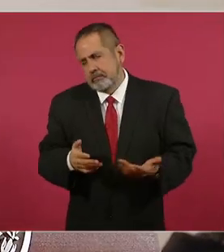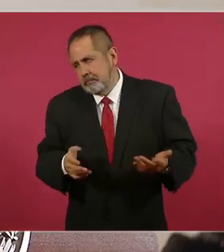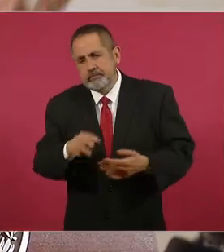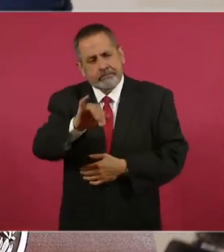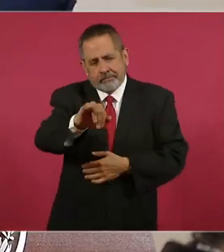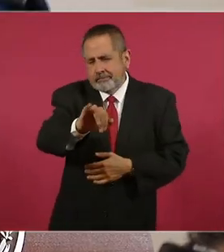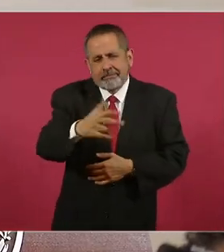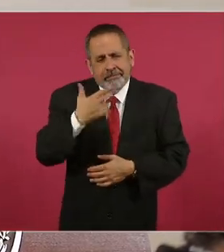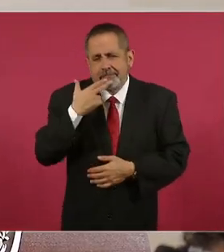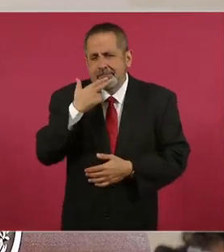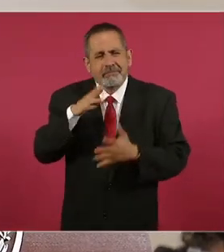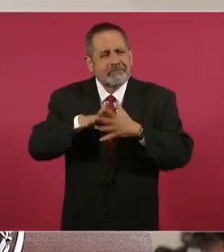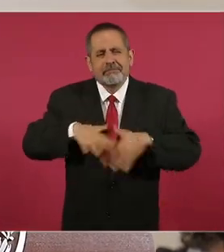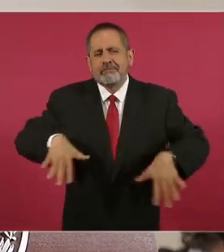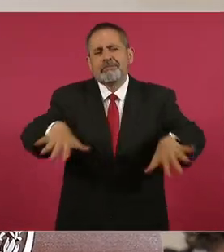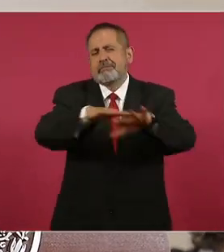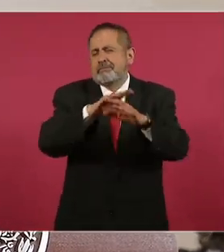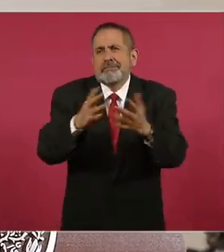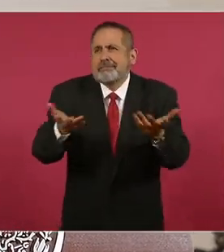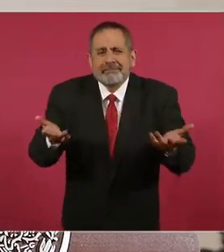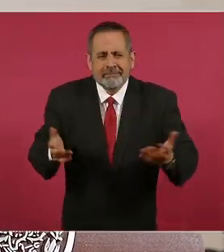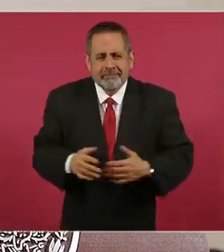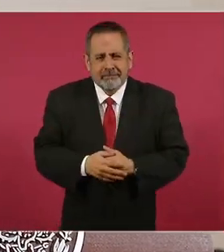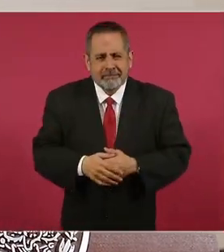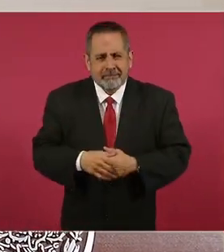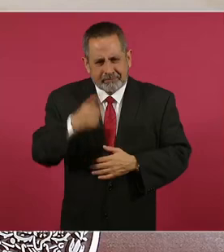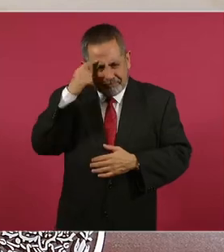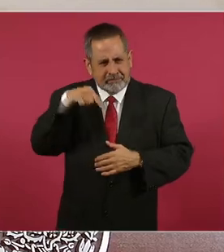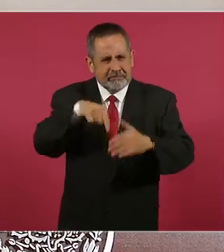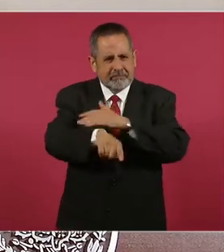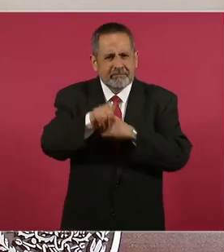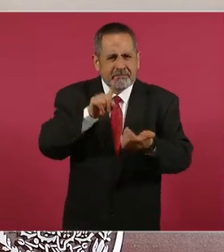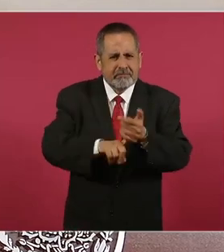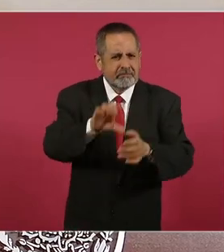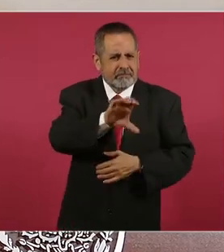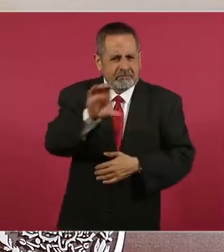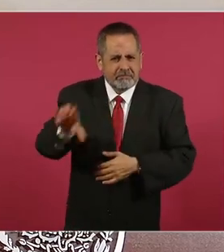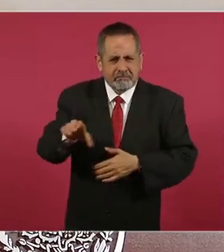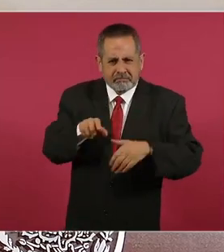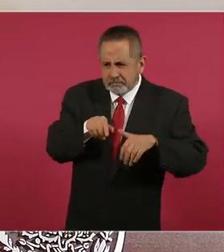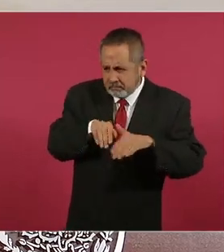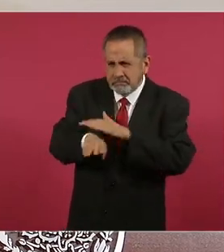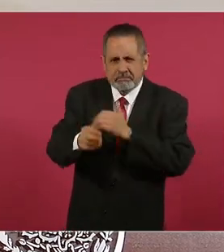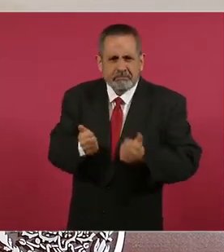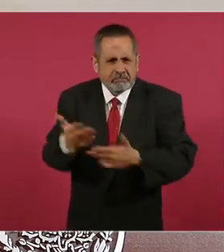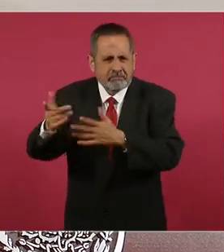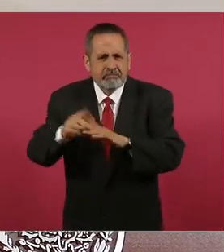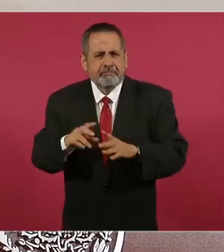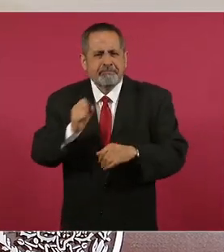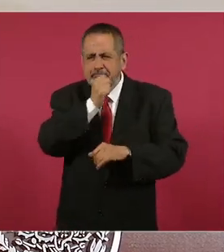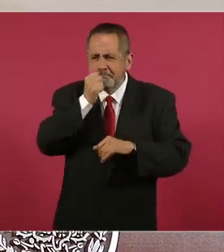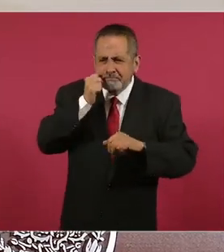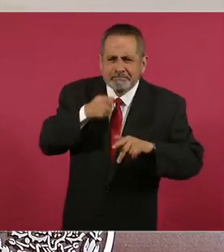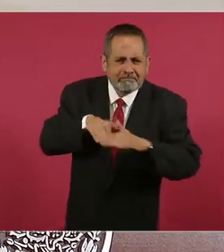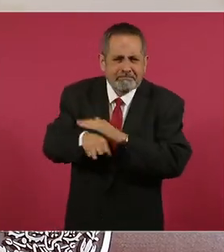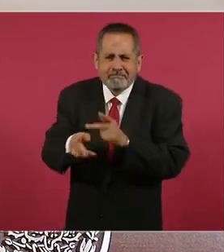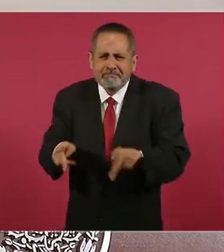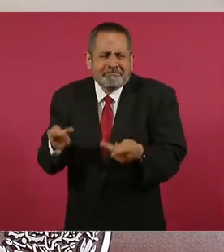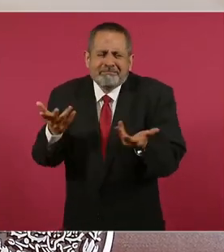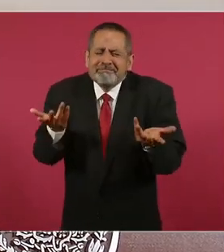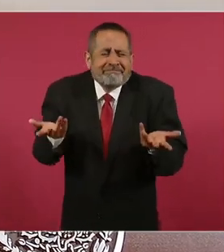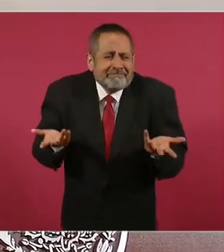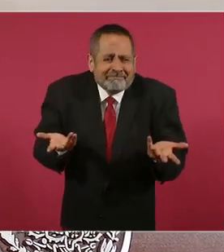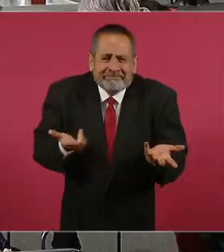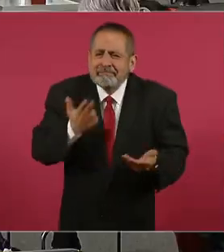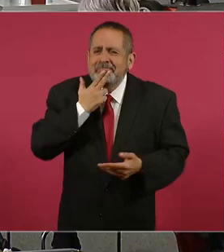pues es un camino, o sea, para que entre la Coca-Cola y la Sabrita. Y es